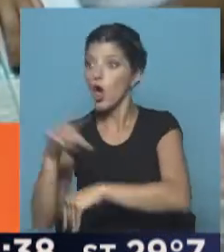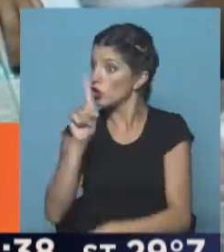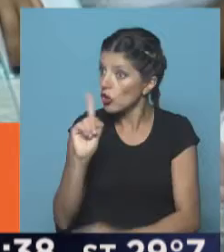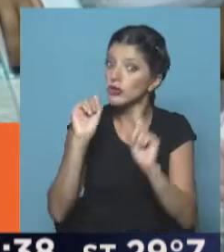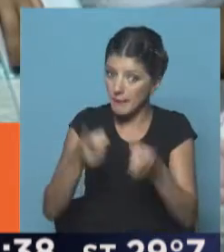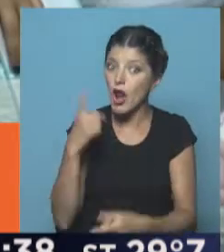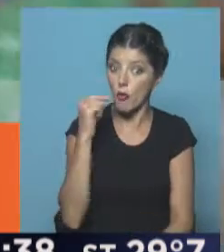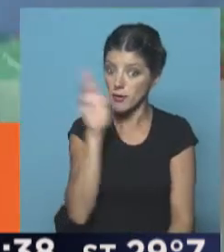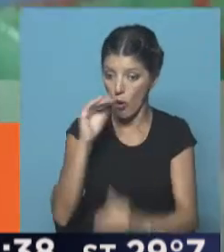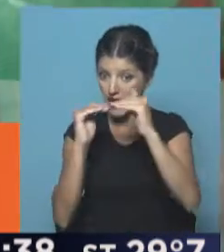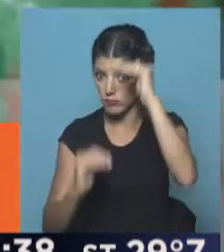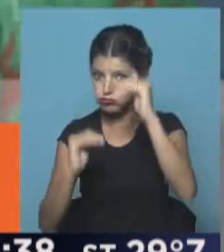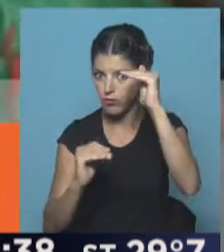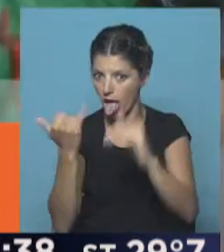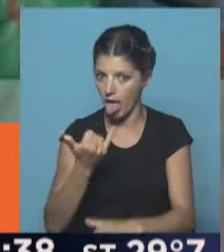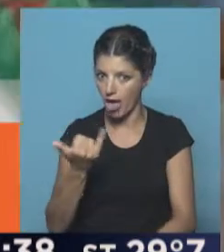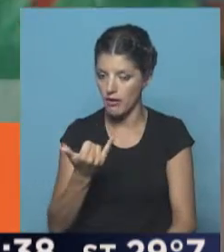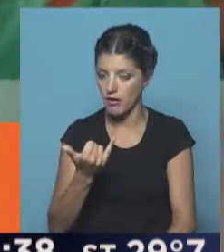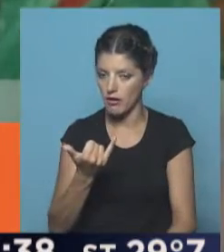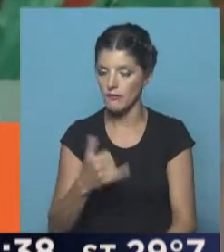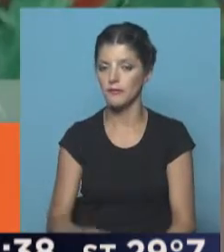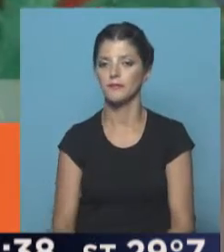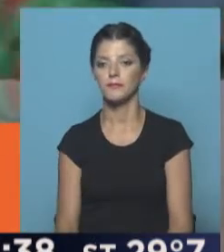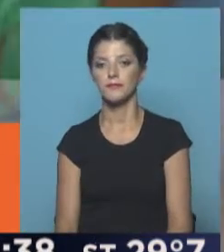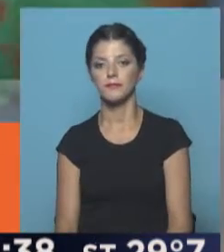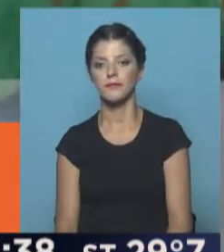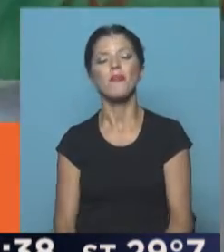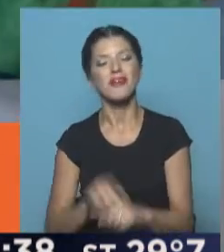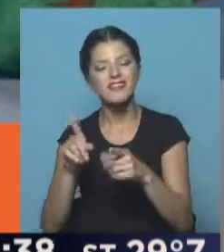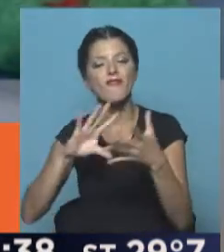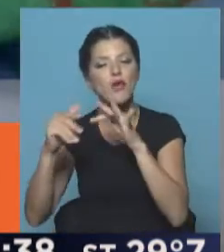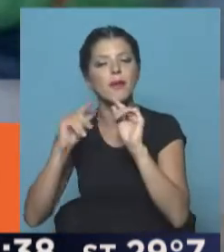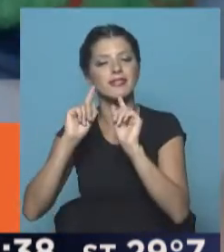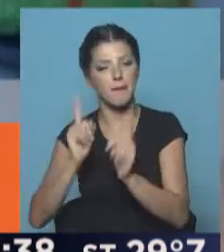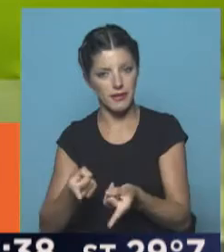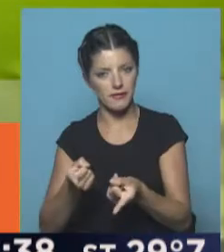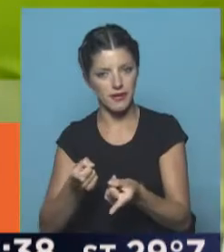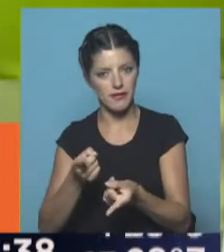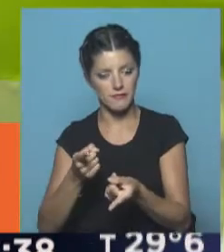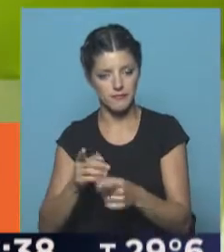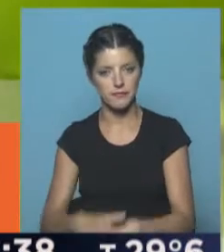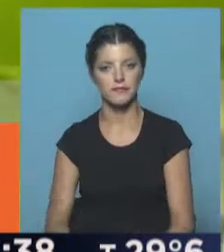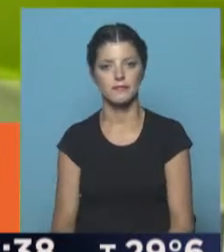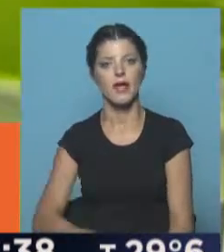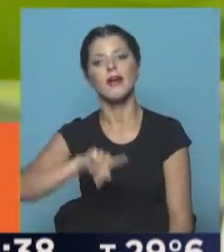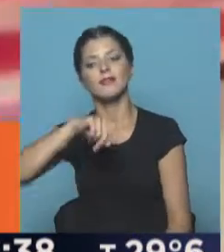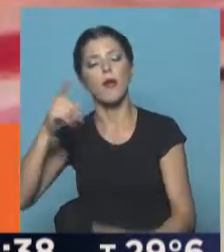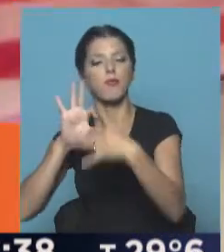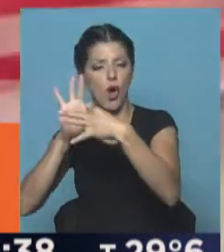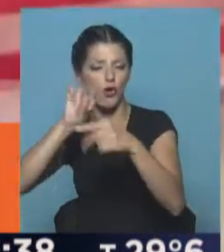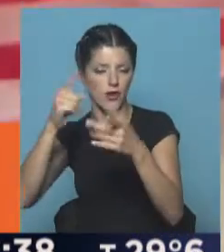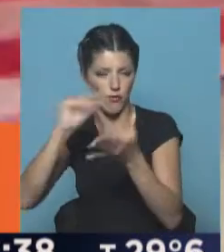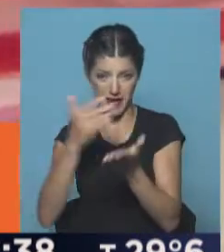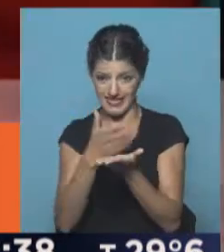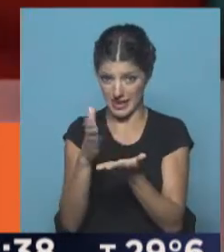porque ese tipo de conductas o de concentración también tiene que ver con otro tipo también de desigualdad. Discriminación. Por